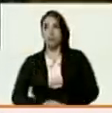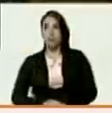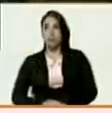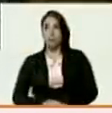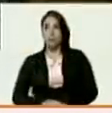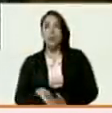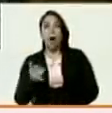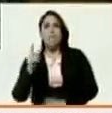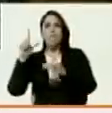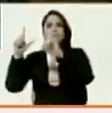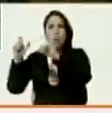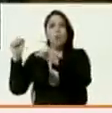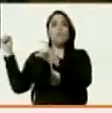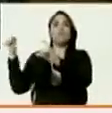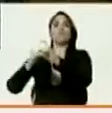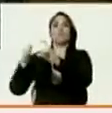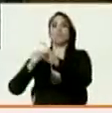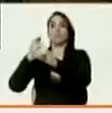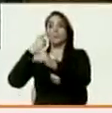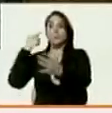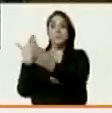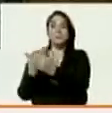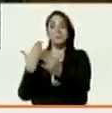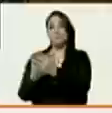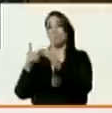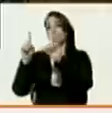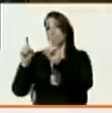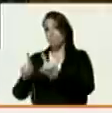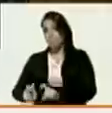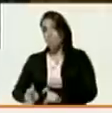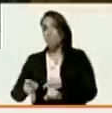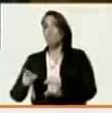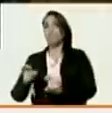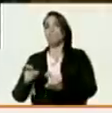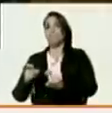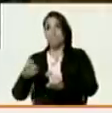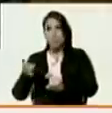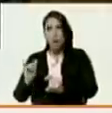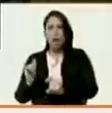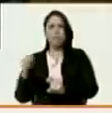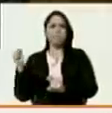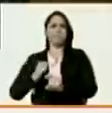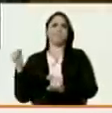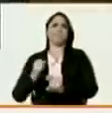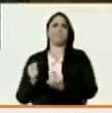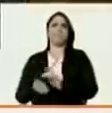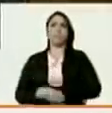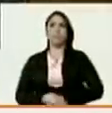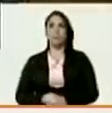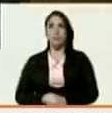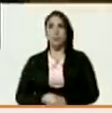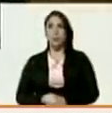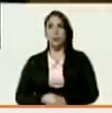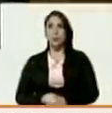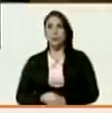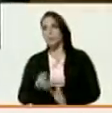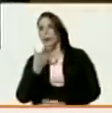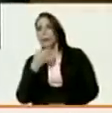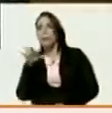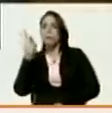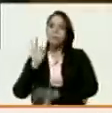Hay fotos que así lo evidencian y tomas que así lo evidencian, que contados uno por uno creo que llegan